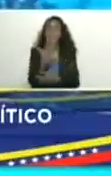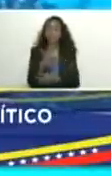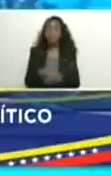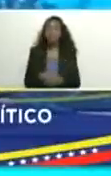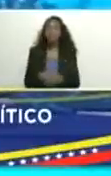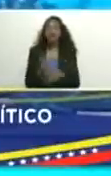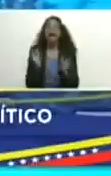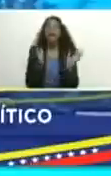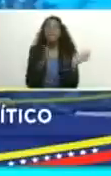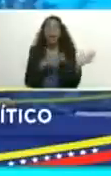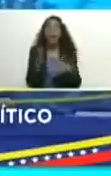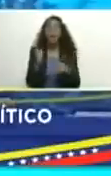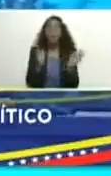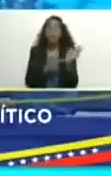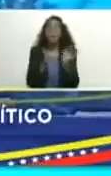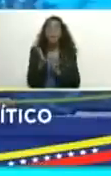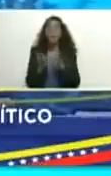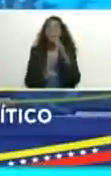dejaron al país sin luz un mes,